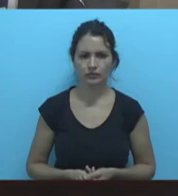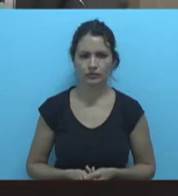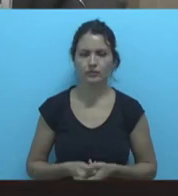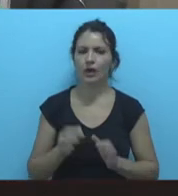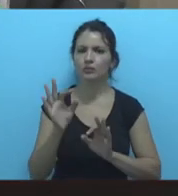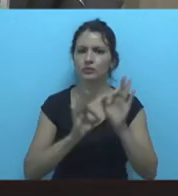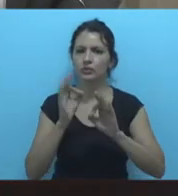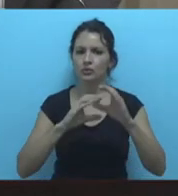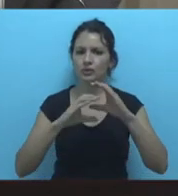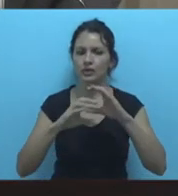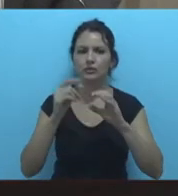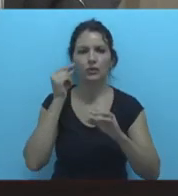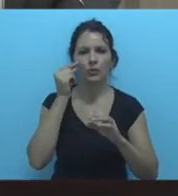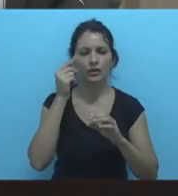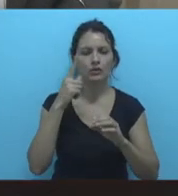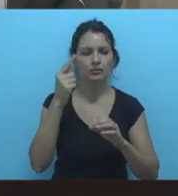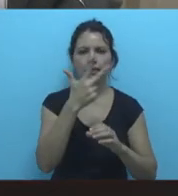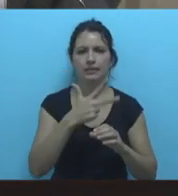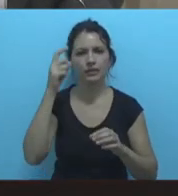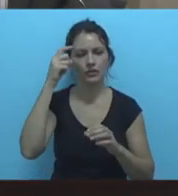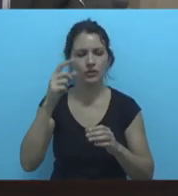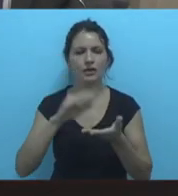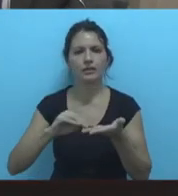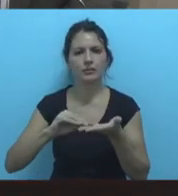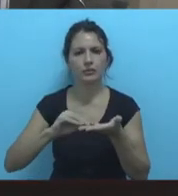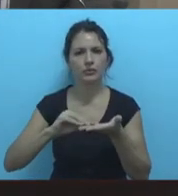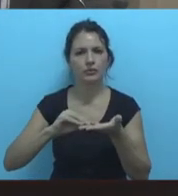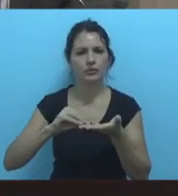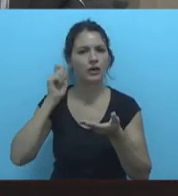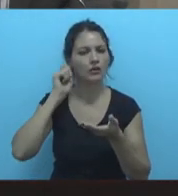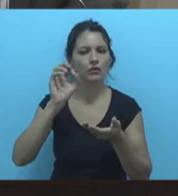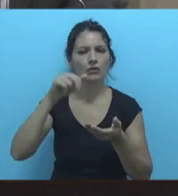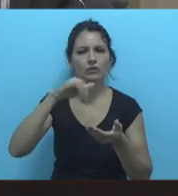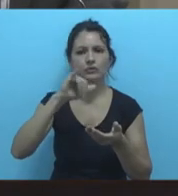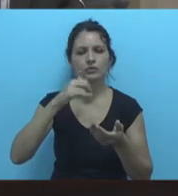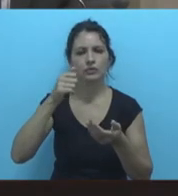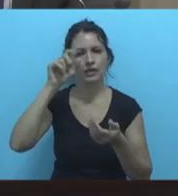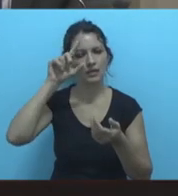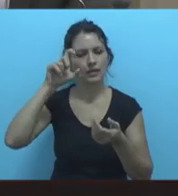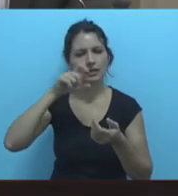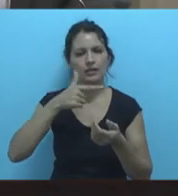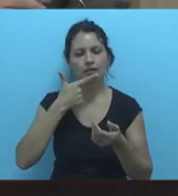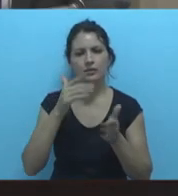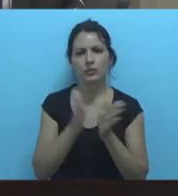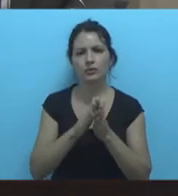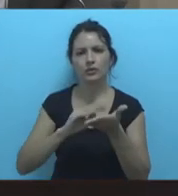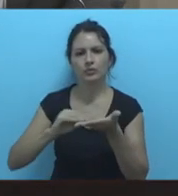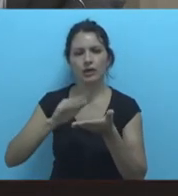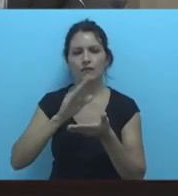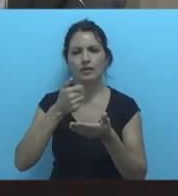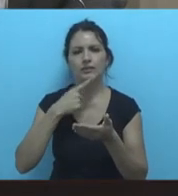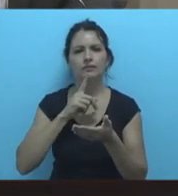Proyecto de comunicación 42.310 del diputado González, que lleva la firma acompañada del diputado